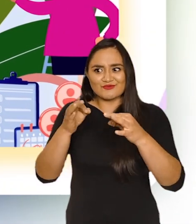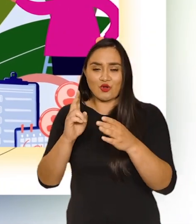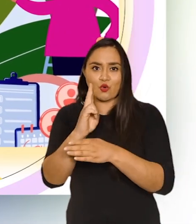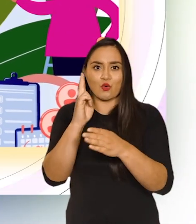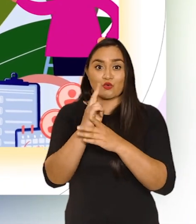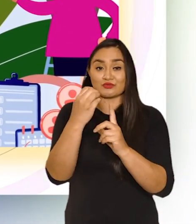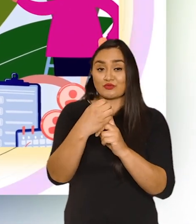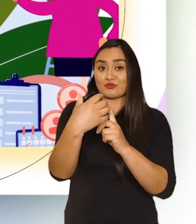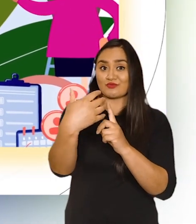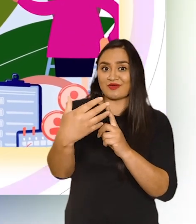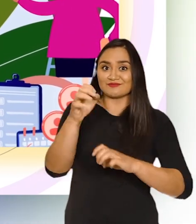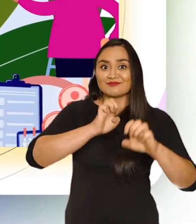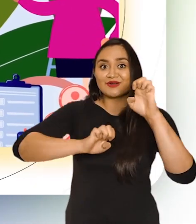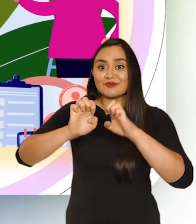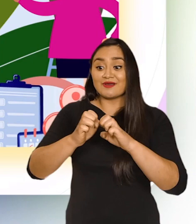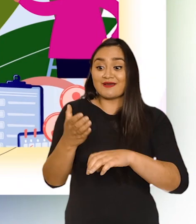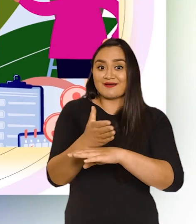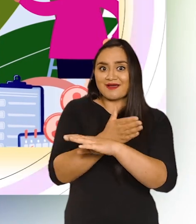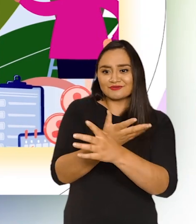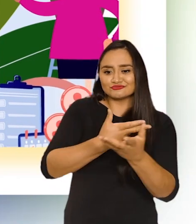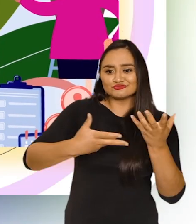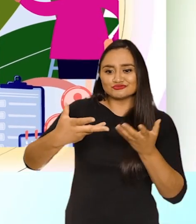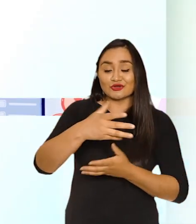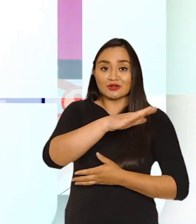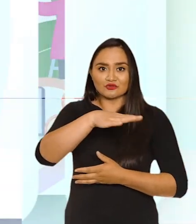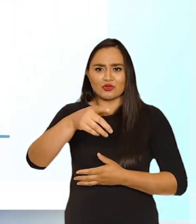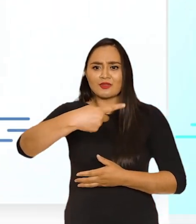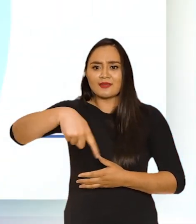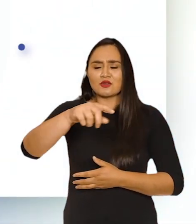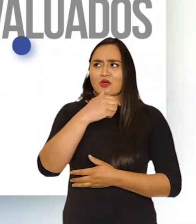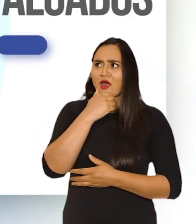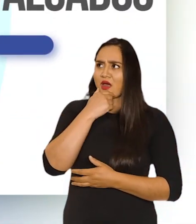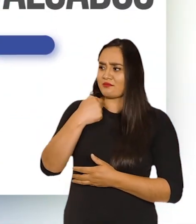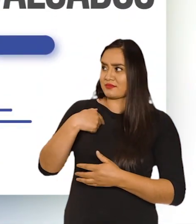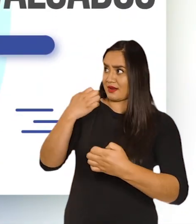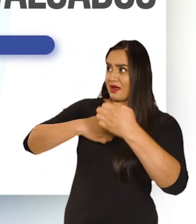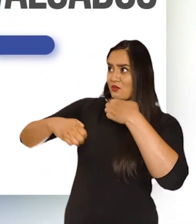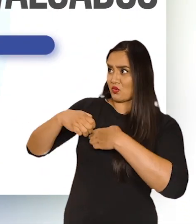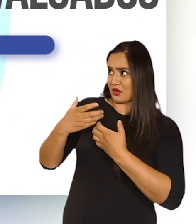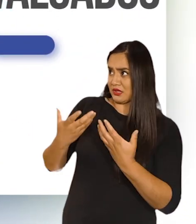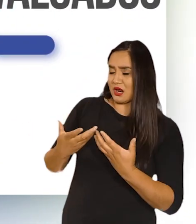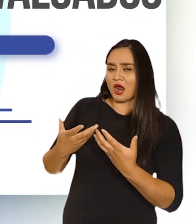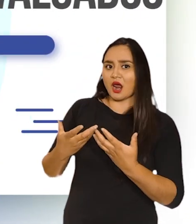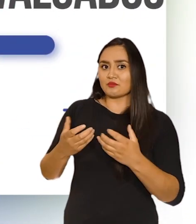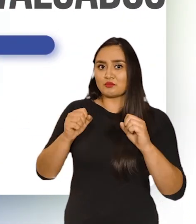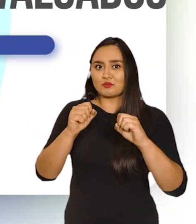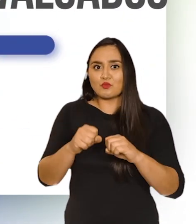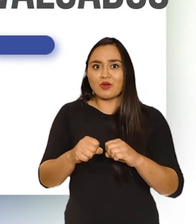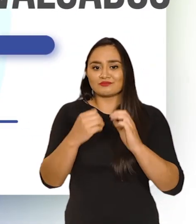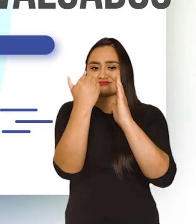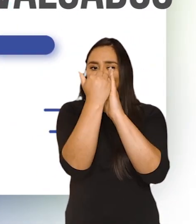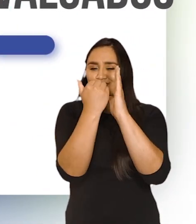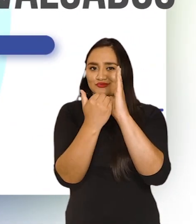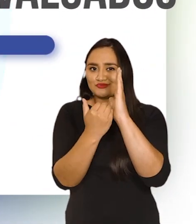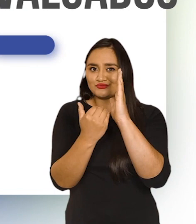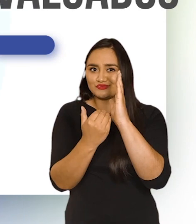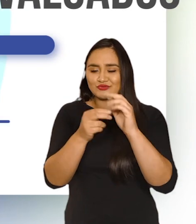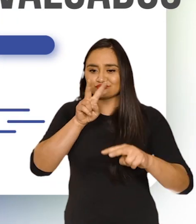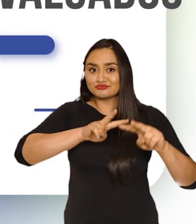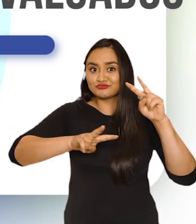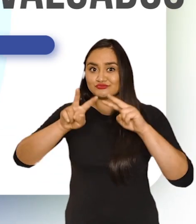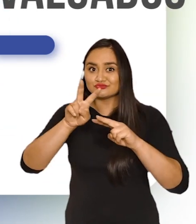deben socializarse previamente con las y los estudiantes para que conozcan cómo serán evaluados. Estos pueden ser listas de